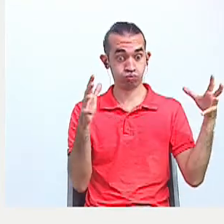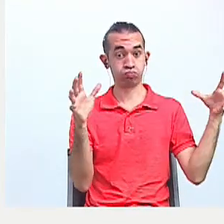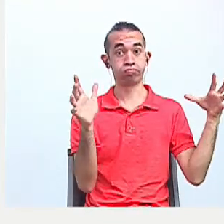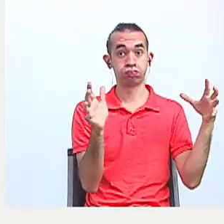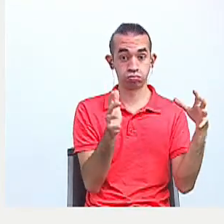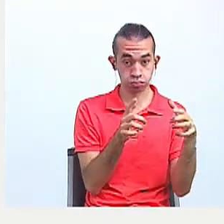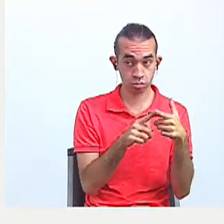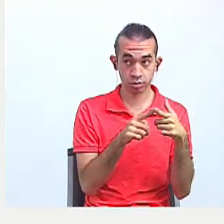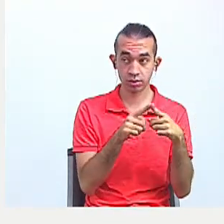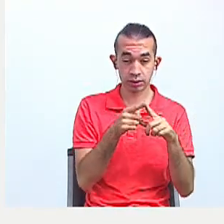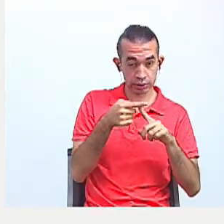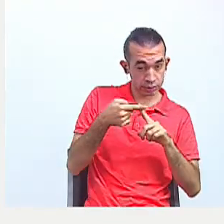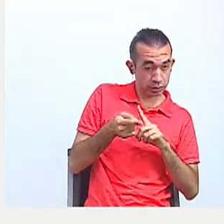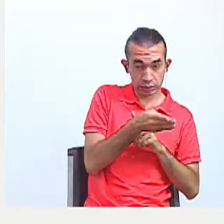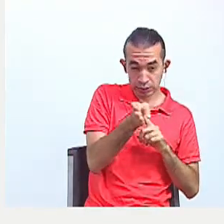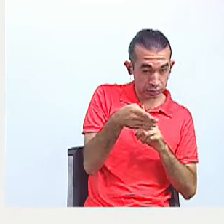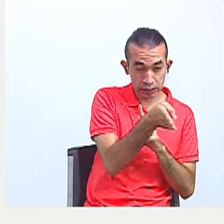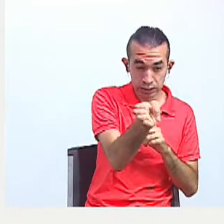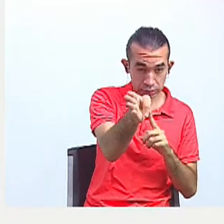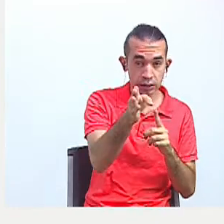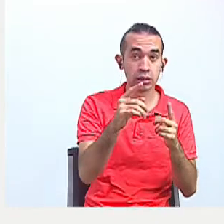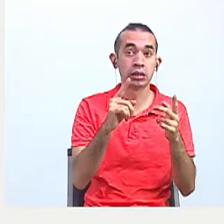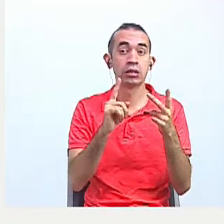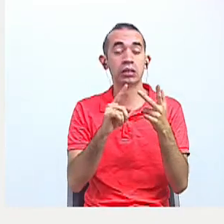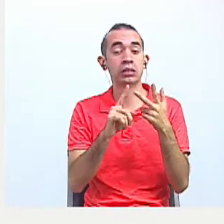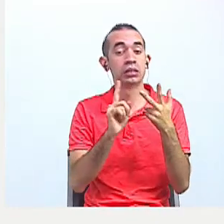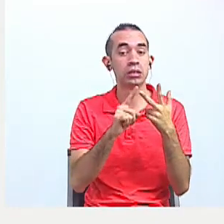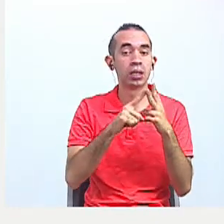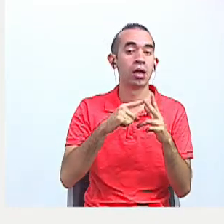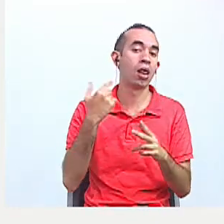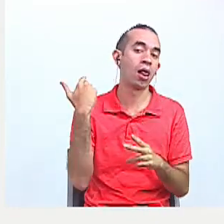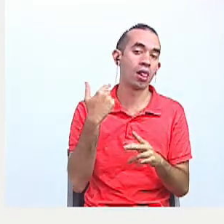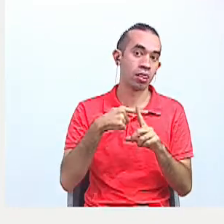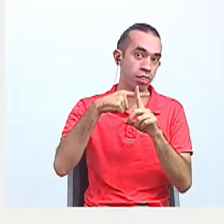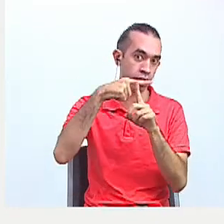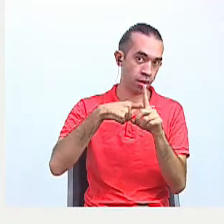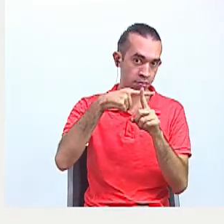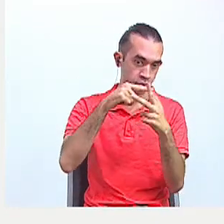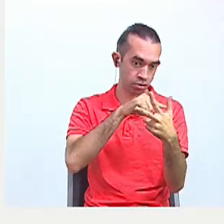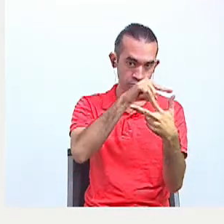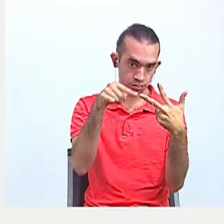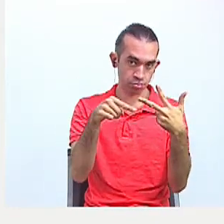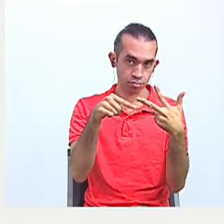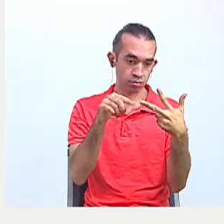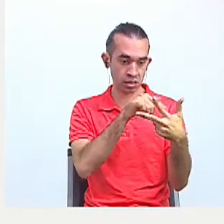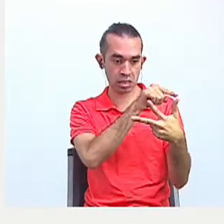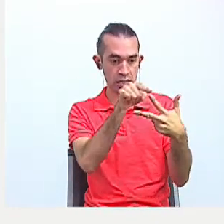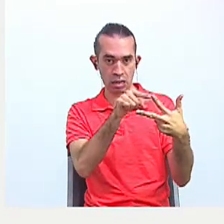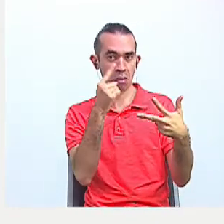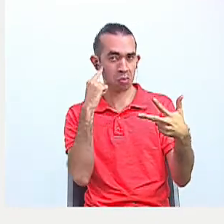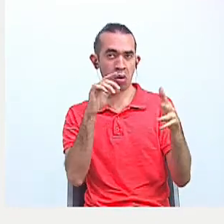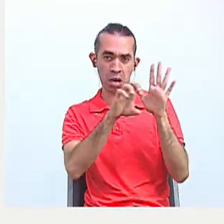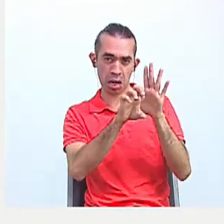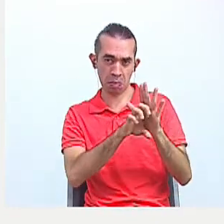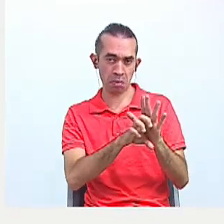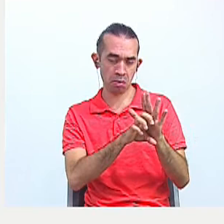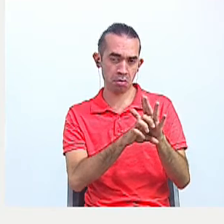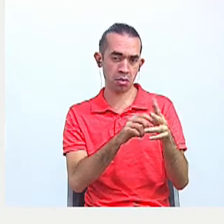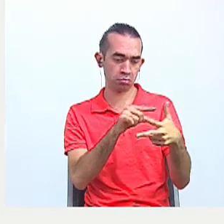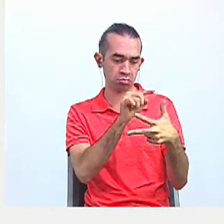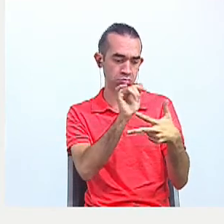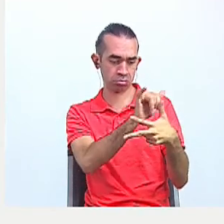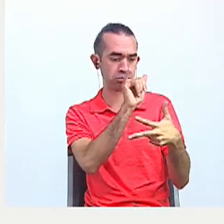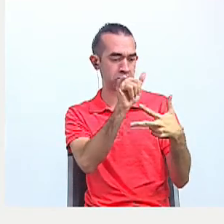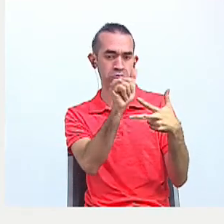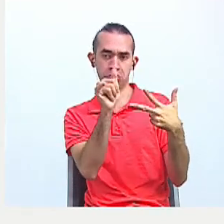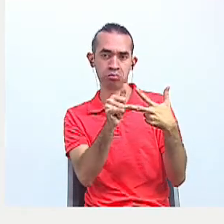volumen, la distancia y la temperatura. Muy bien, todos estos ejemplos no requieren